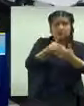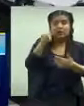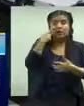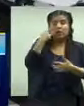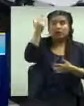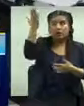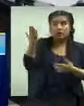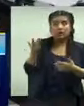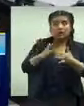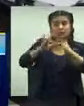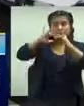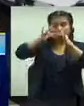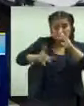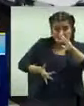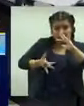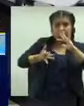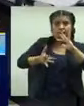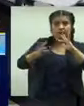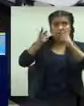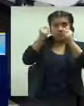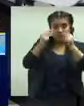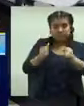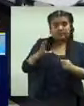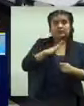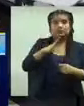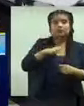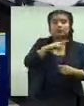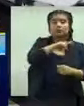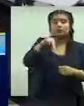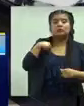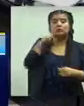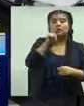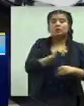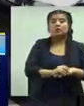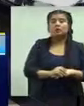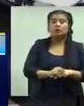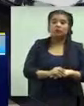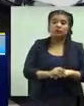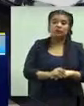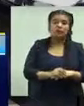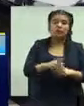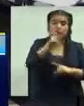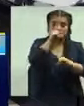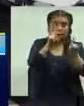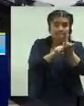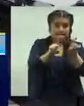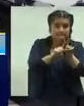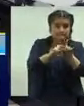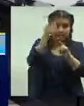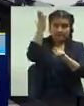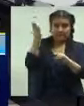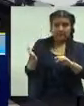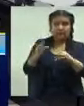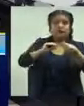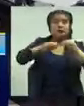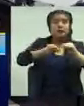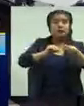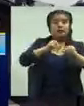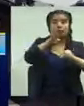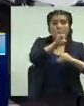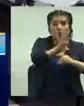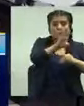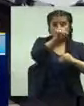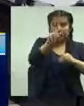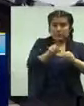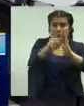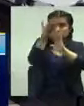es el desfinanciamiento que nosotros tenemos. ¿Verdad? Los 1.400 millones en lo que es el numeral 4.